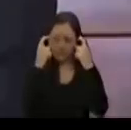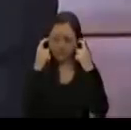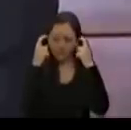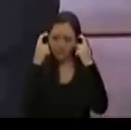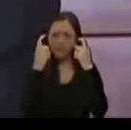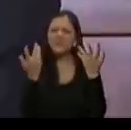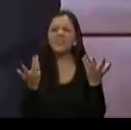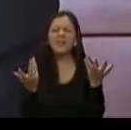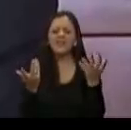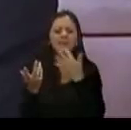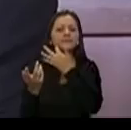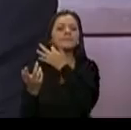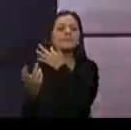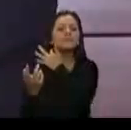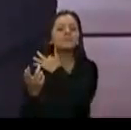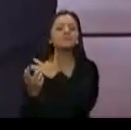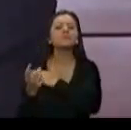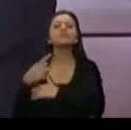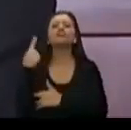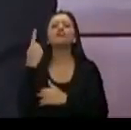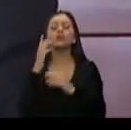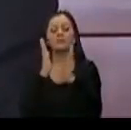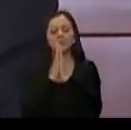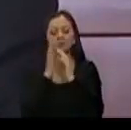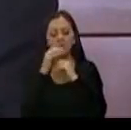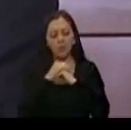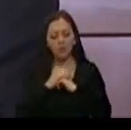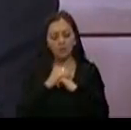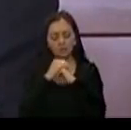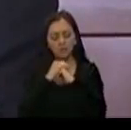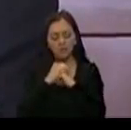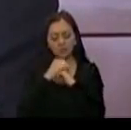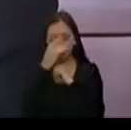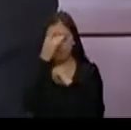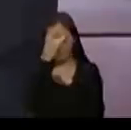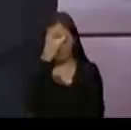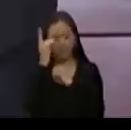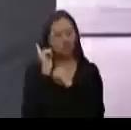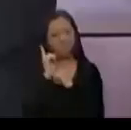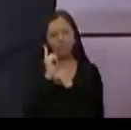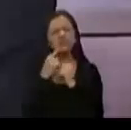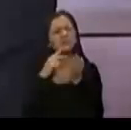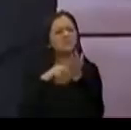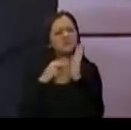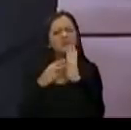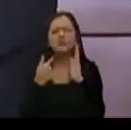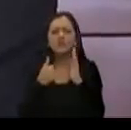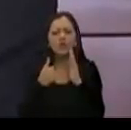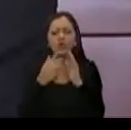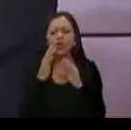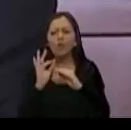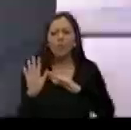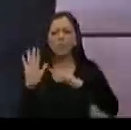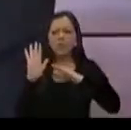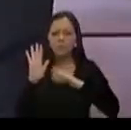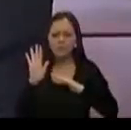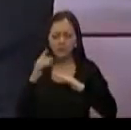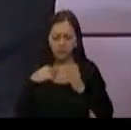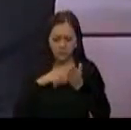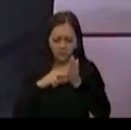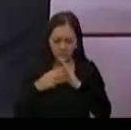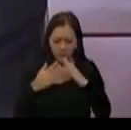se habla no solamente de la oración, sino también del compromiso que tiene uno con la misericordia personal.